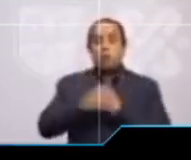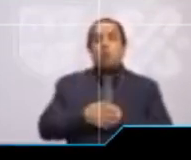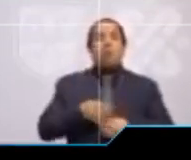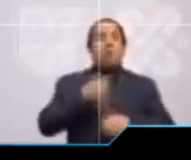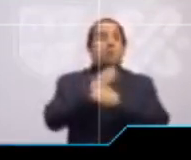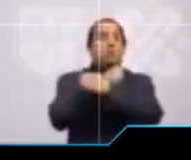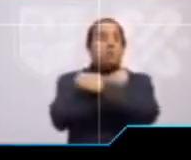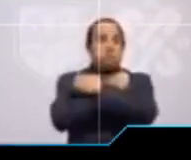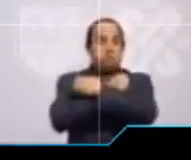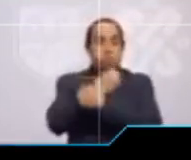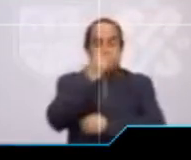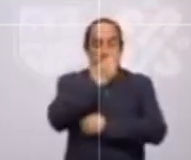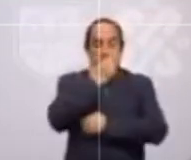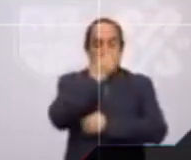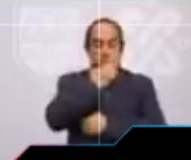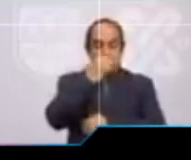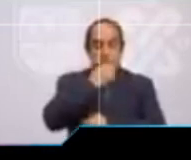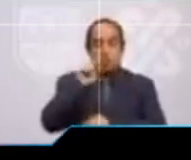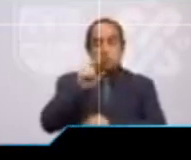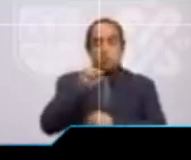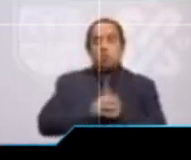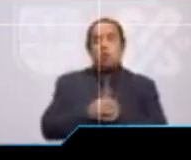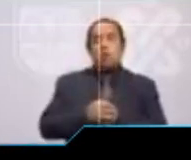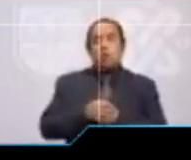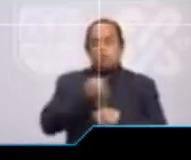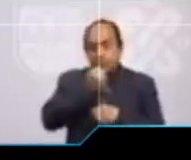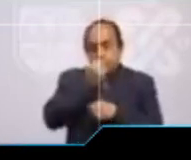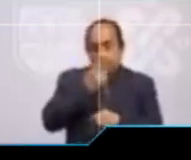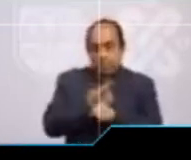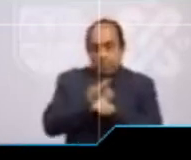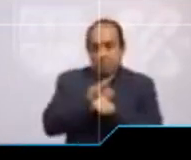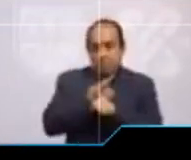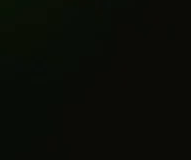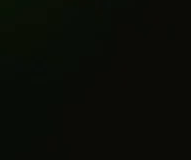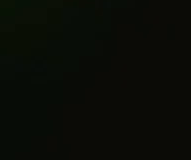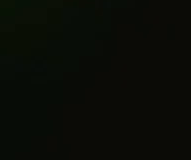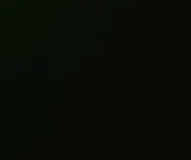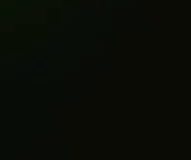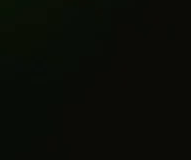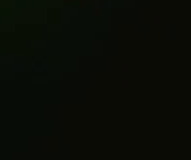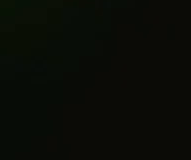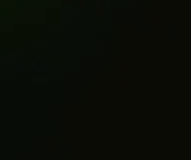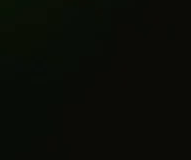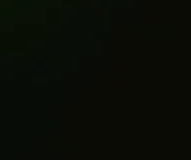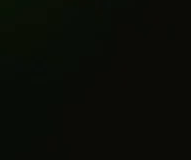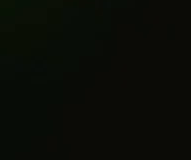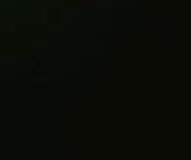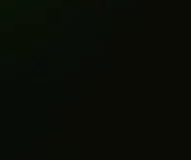la escuela y con la Secretaría de Educación Pública.